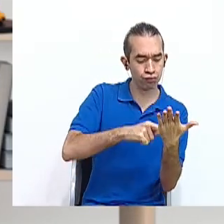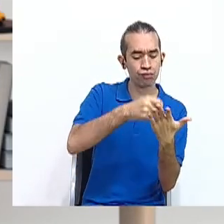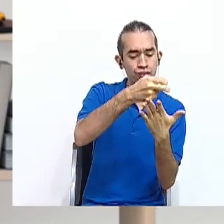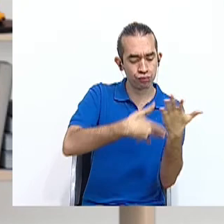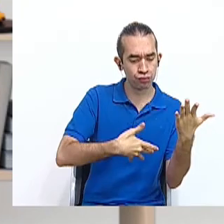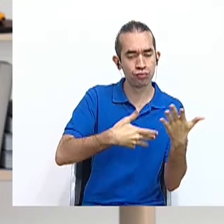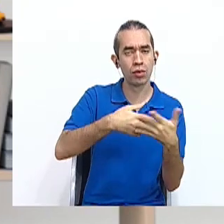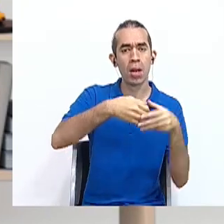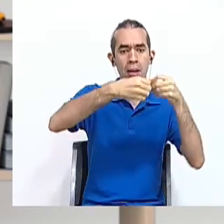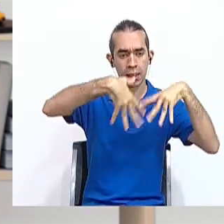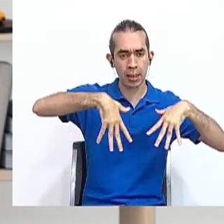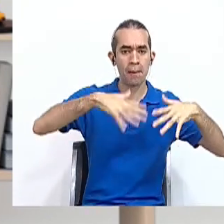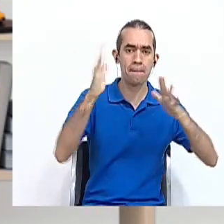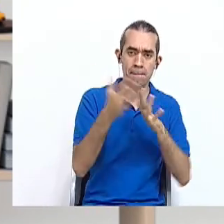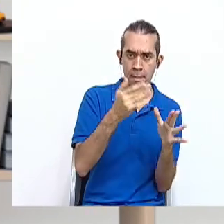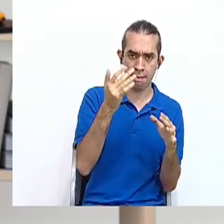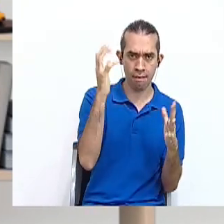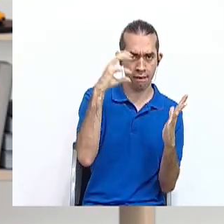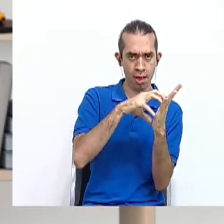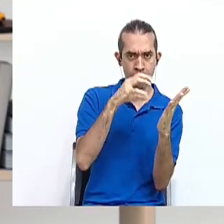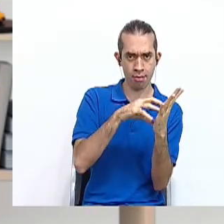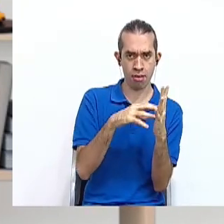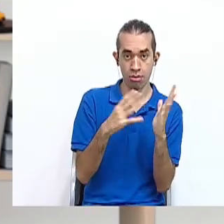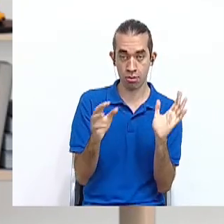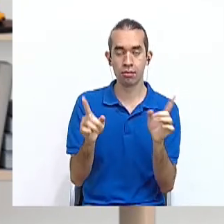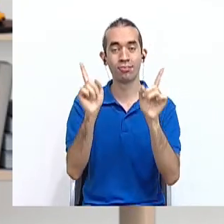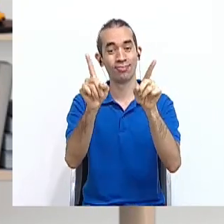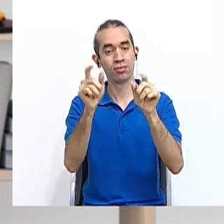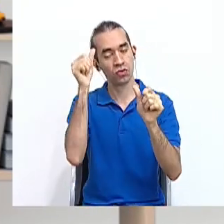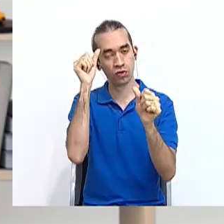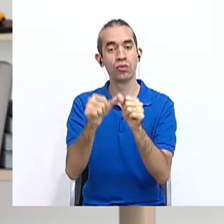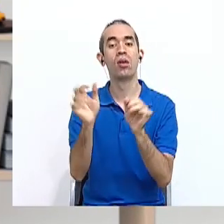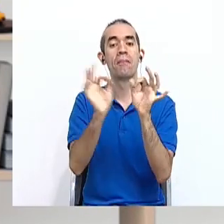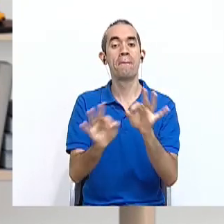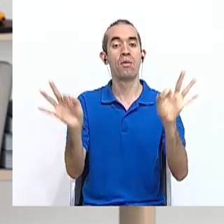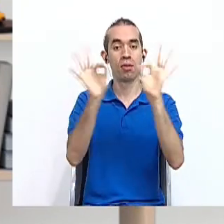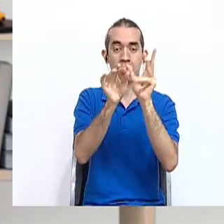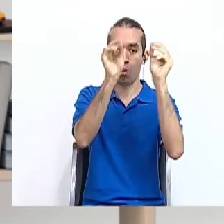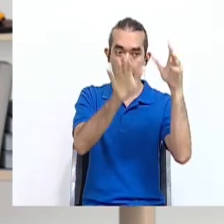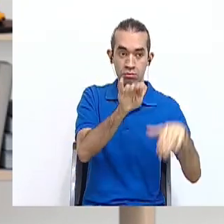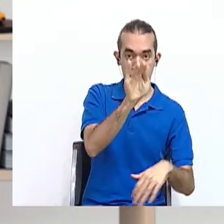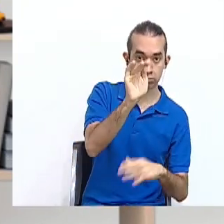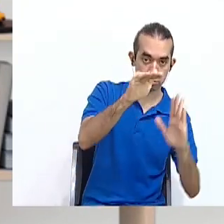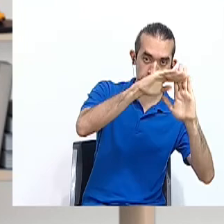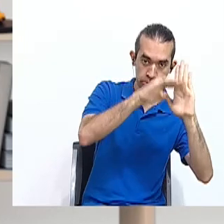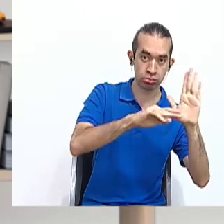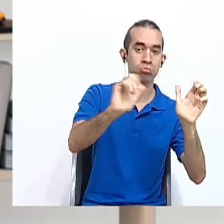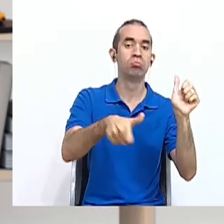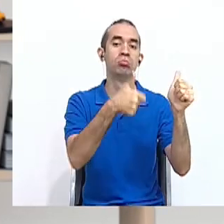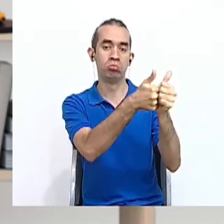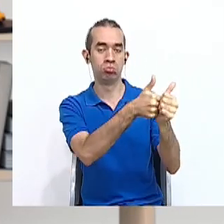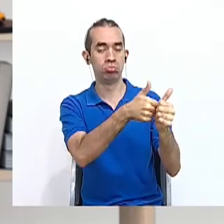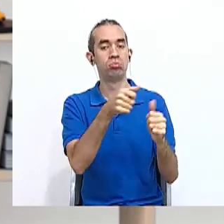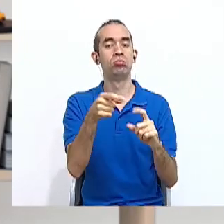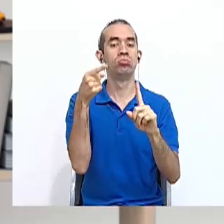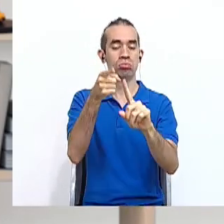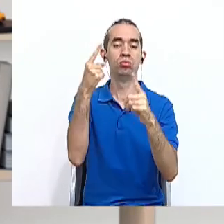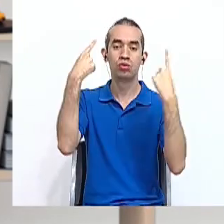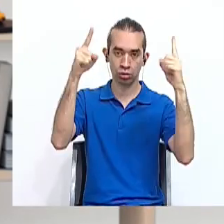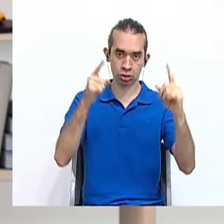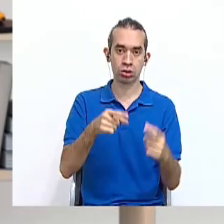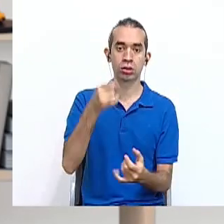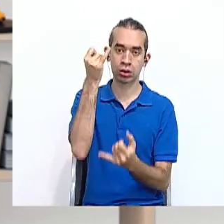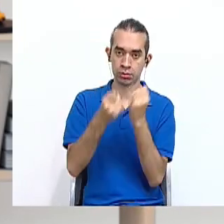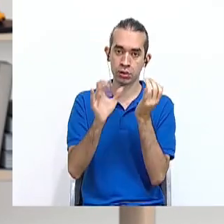texto? Recuerden, es muy importante que sigan las indicaciones de sus profesores para que terminen este proceso, este curso